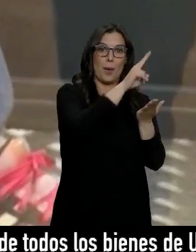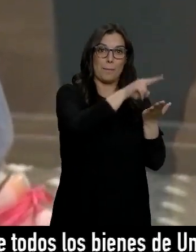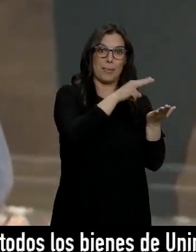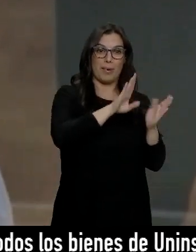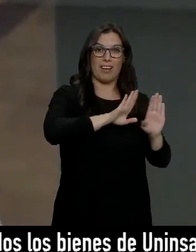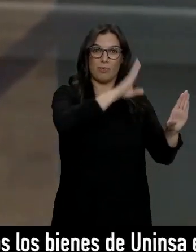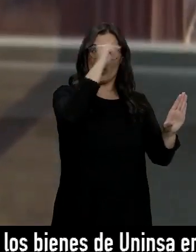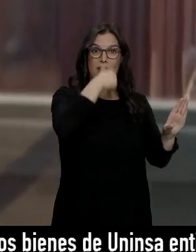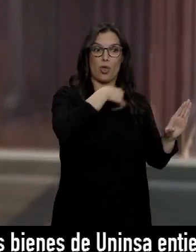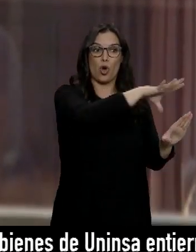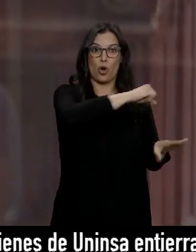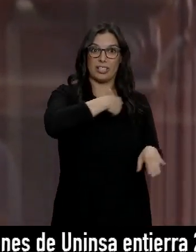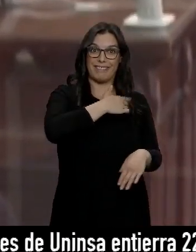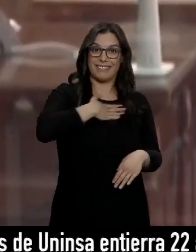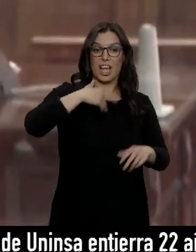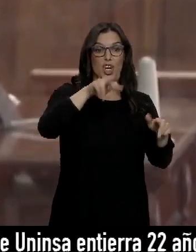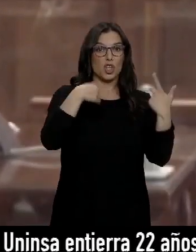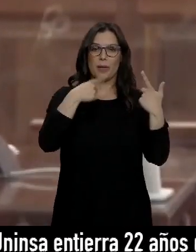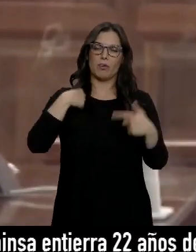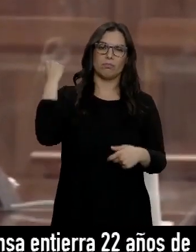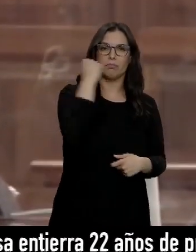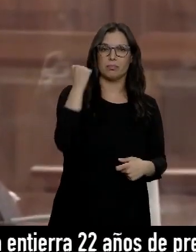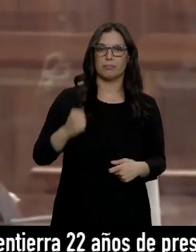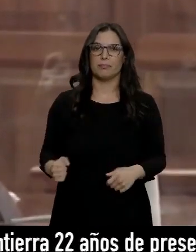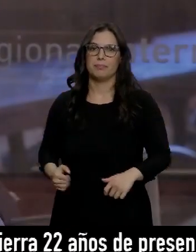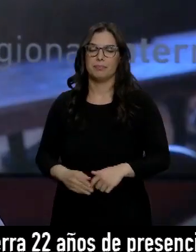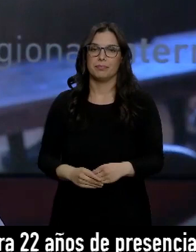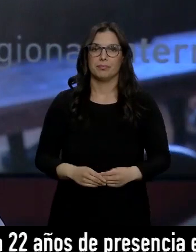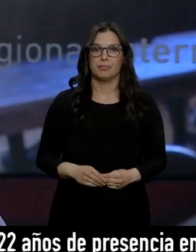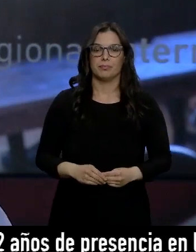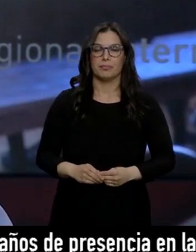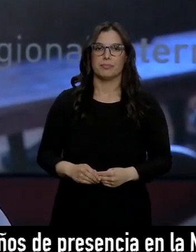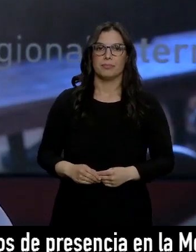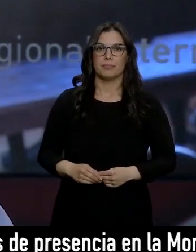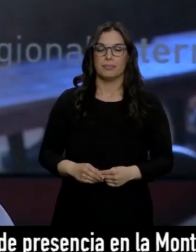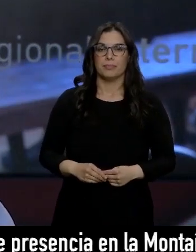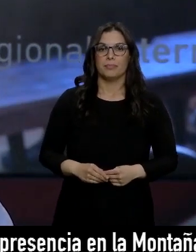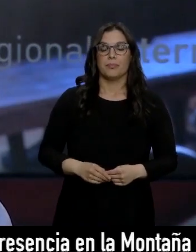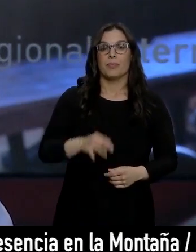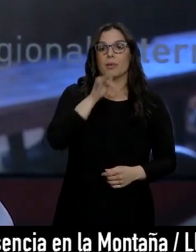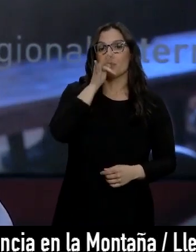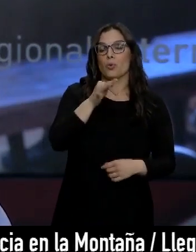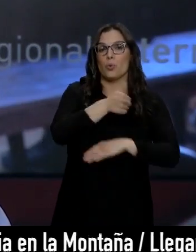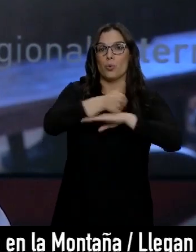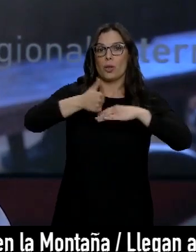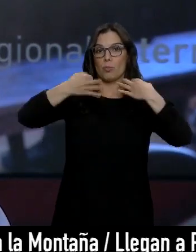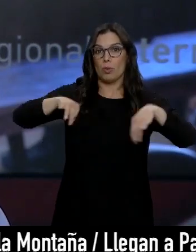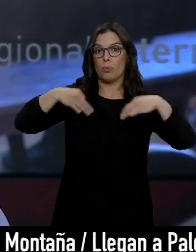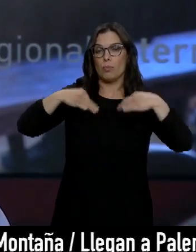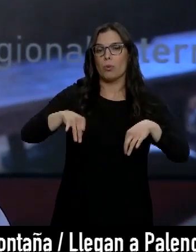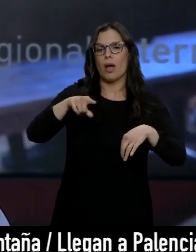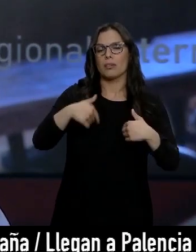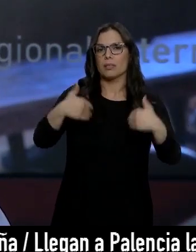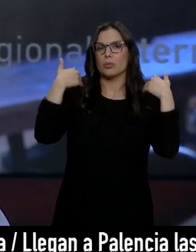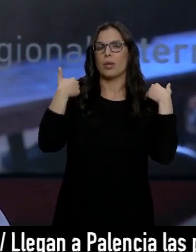había dejado. Y un jurado popular será el encargado de determinar